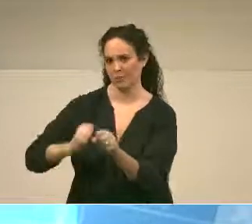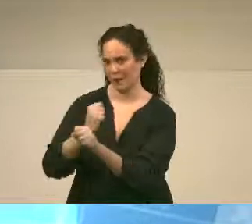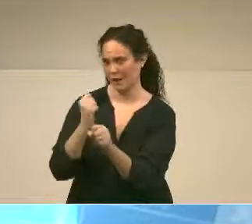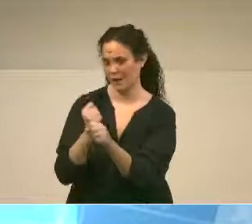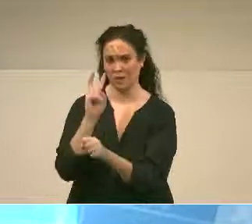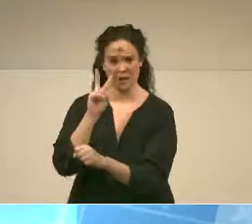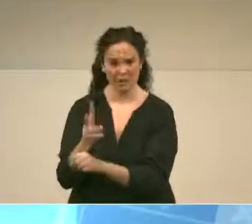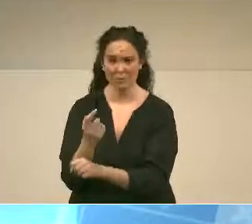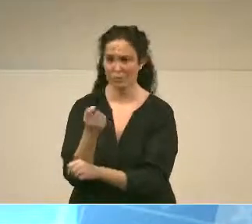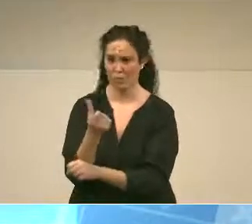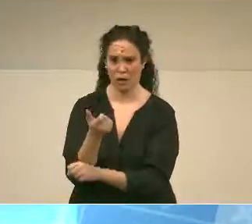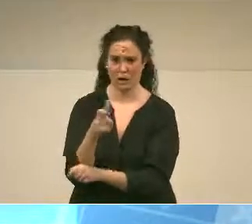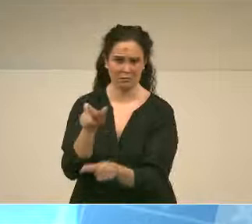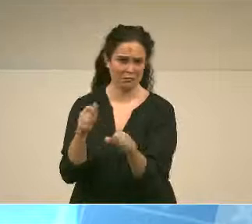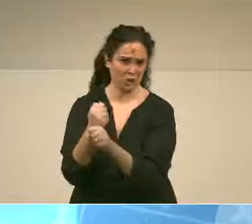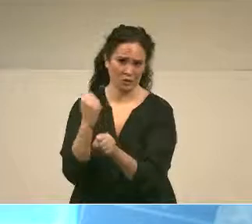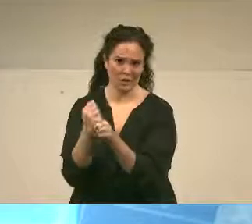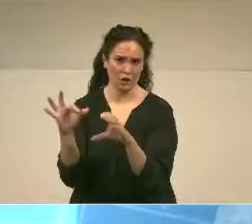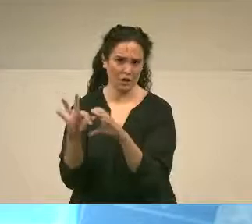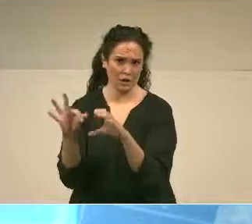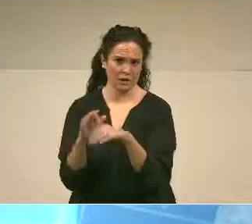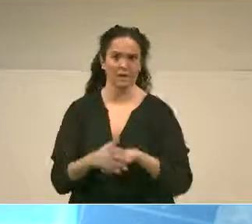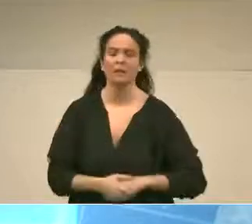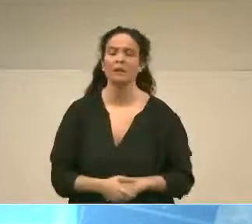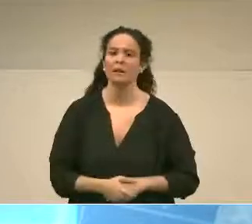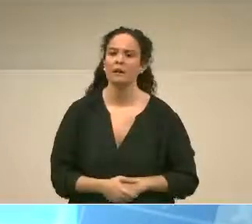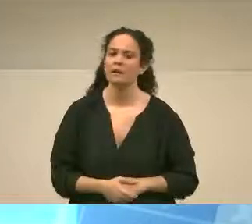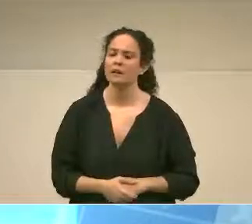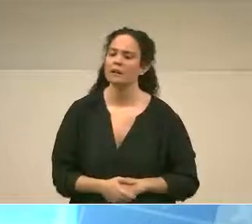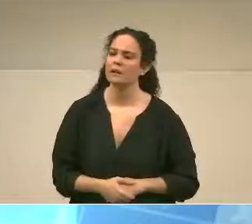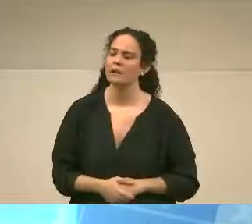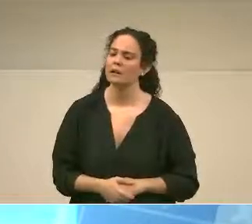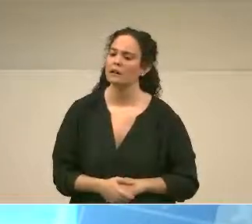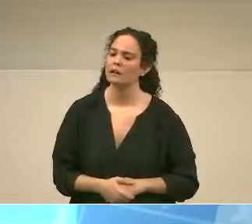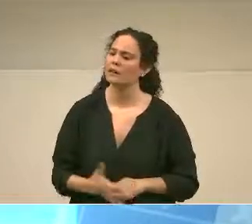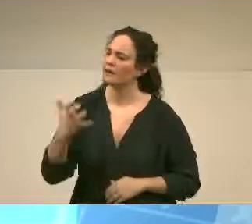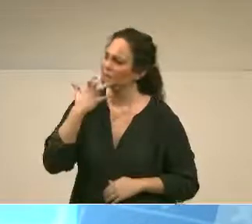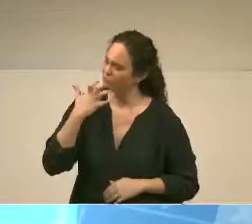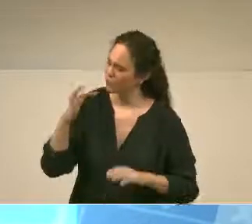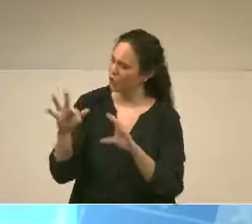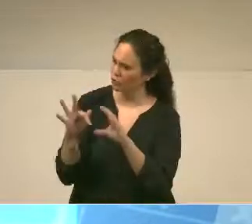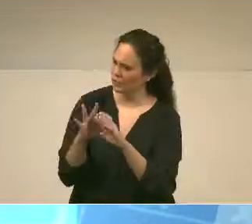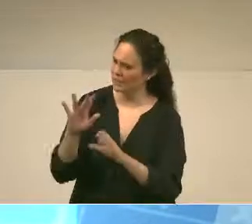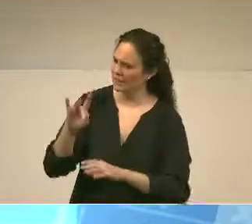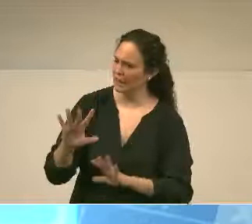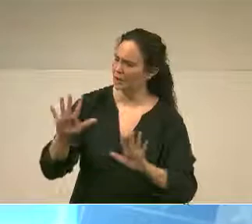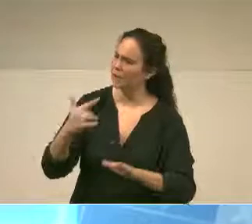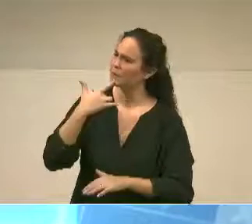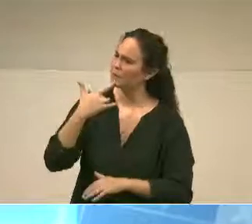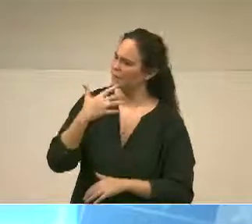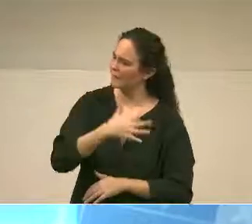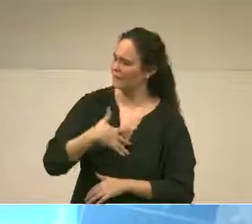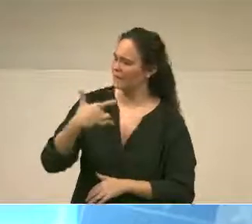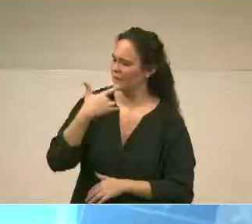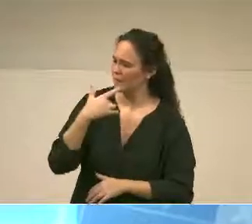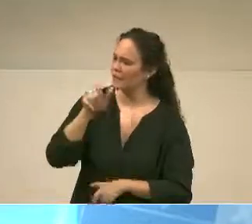pequeño entre el personal de Osakidecha. Sí, ha hablado de la vacunación en Osakidecha, pero ¿qué criterios se está siguiendo para la vacunación del